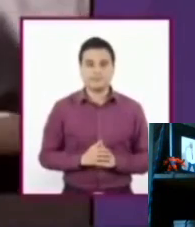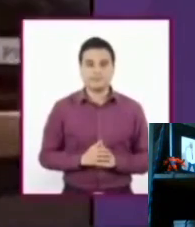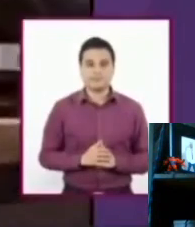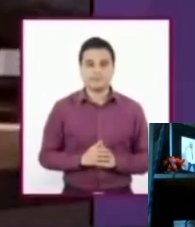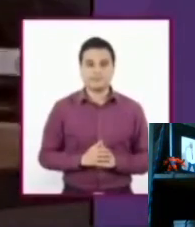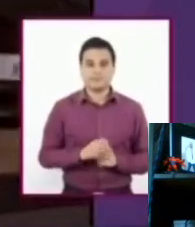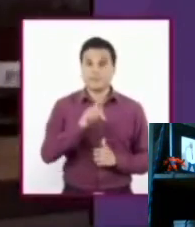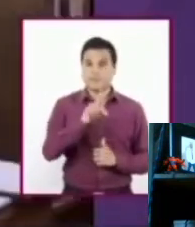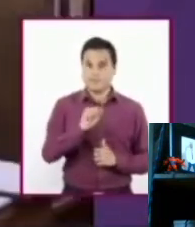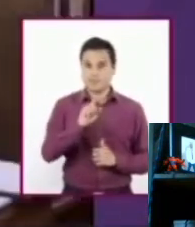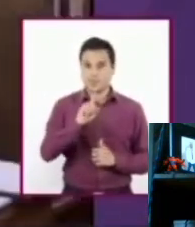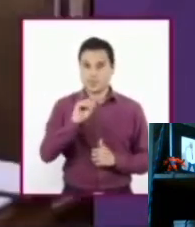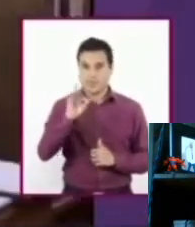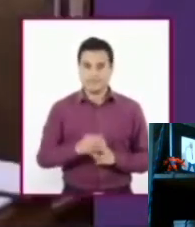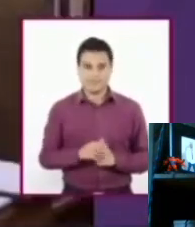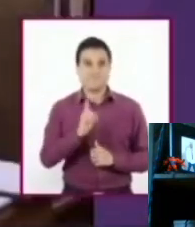una